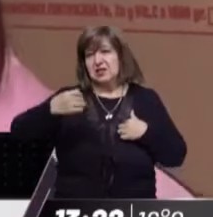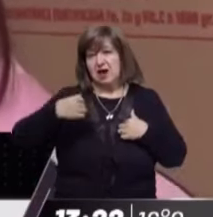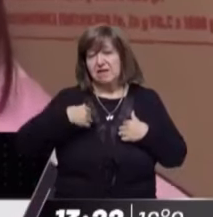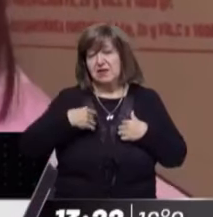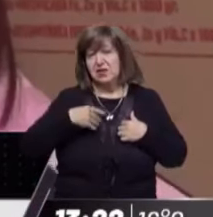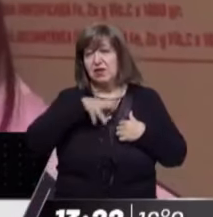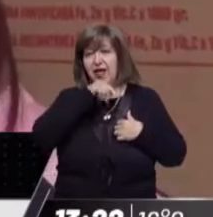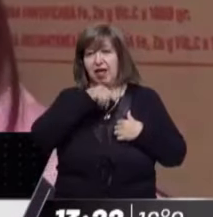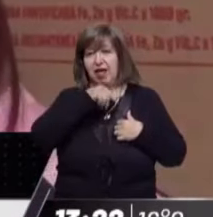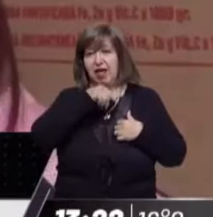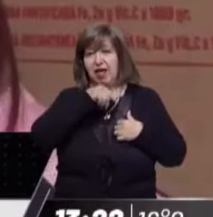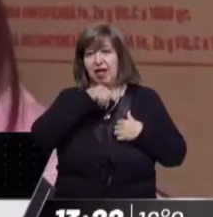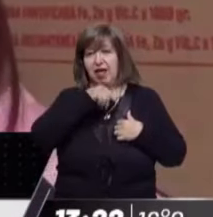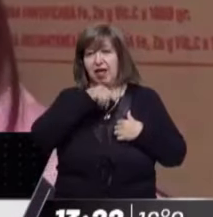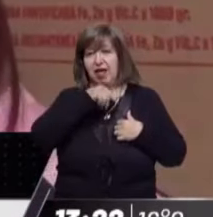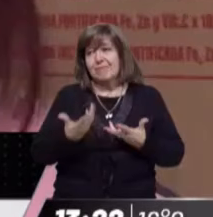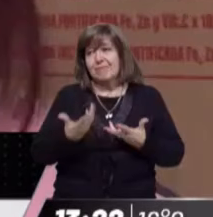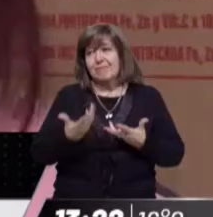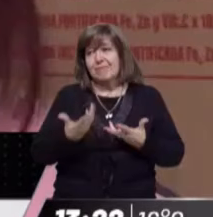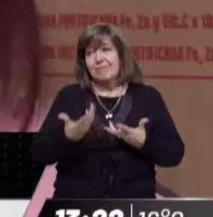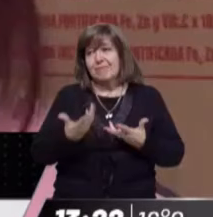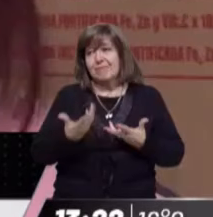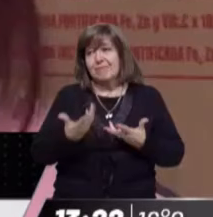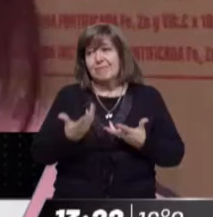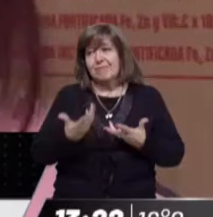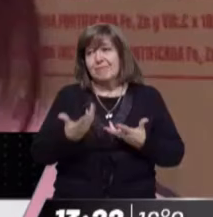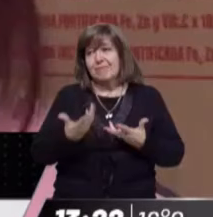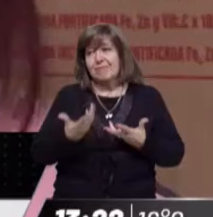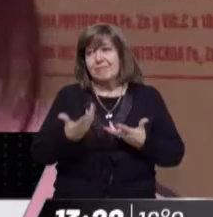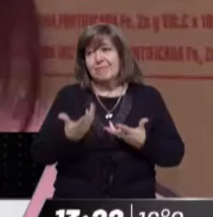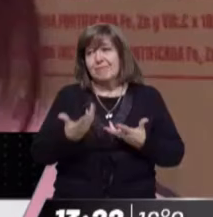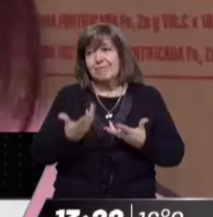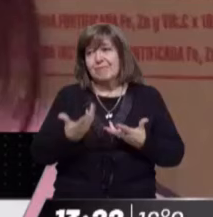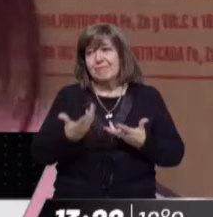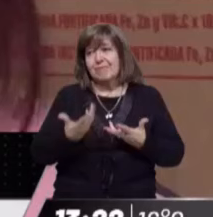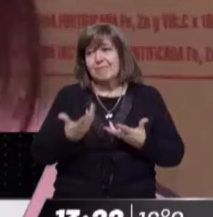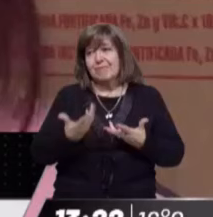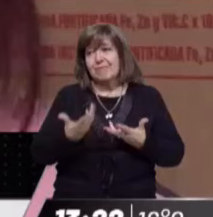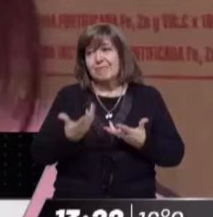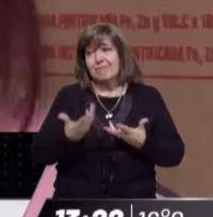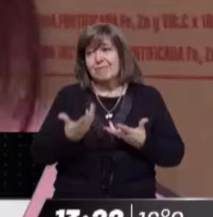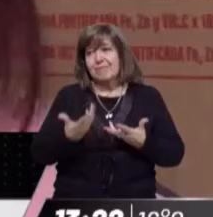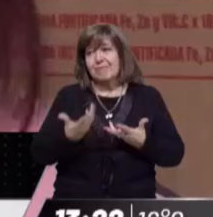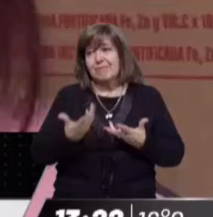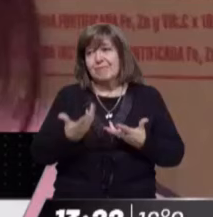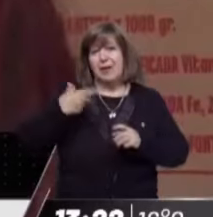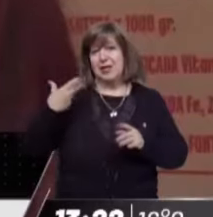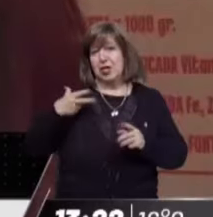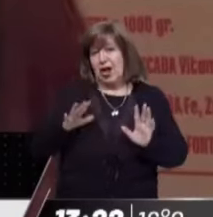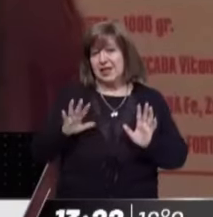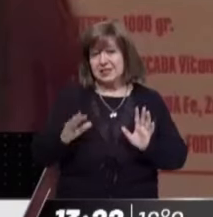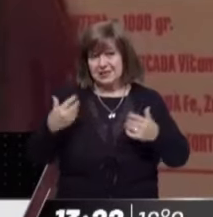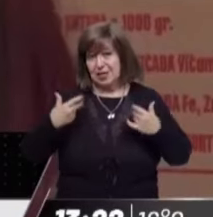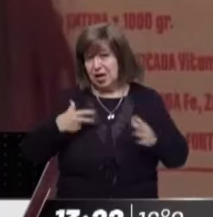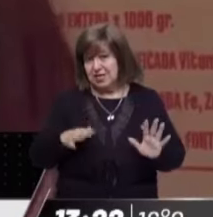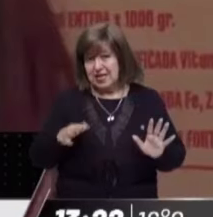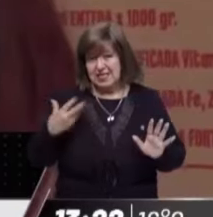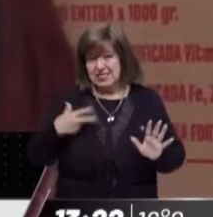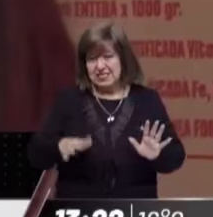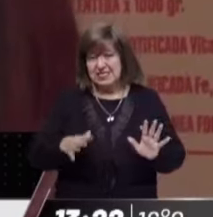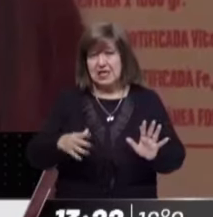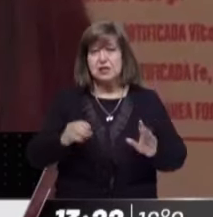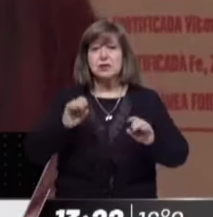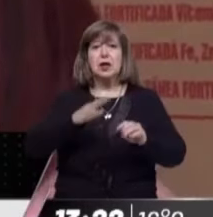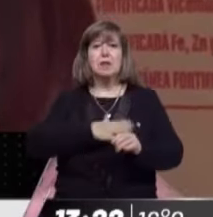que que para tal vez soy un número más para muchos eh con el amor que le ponemos eh